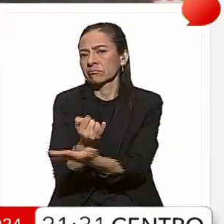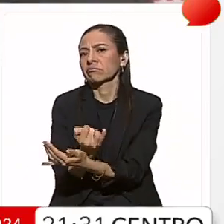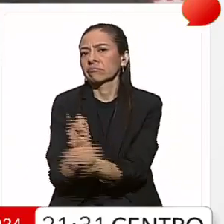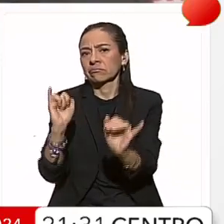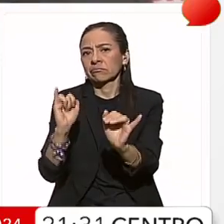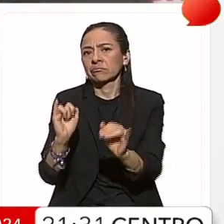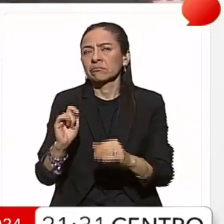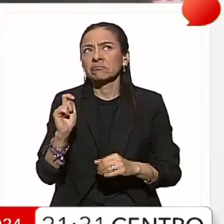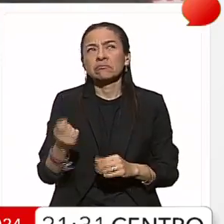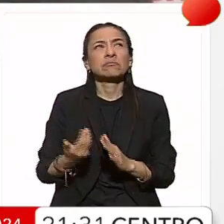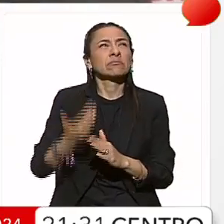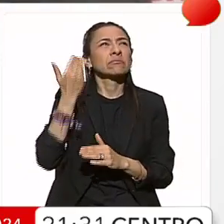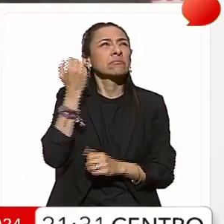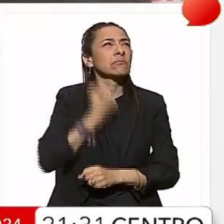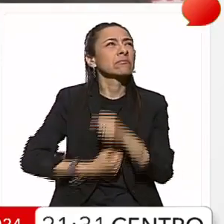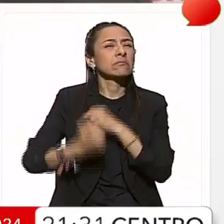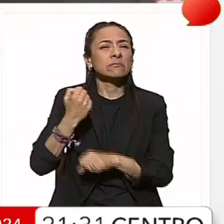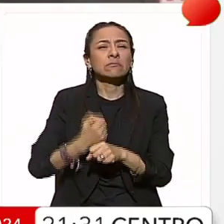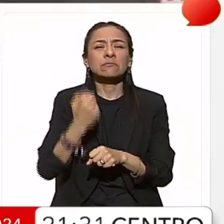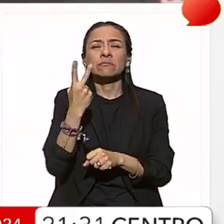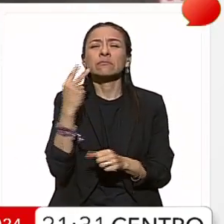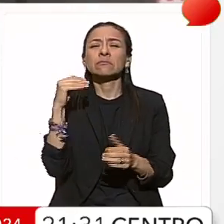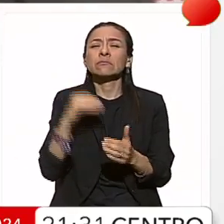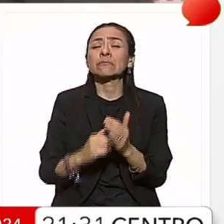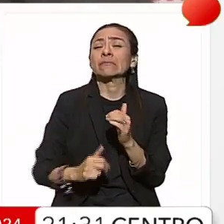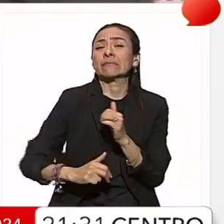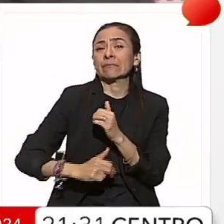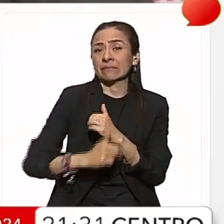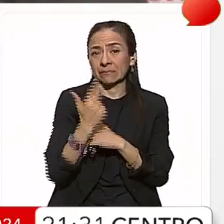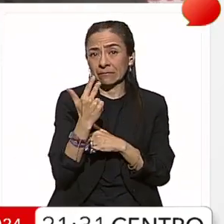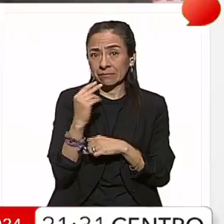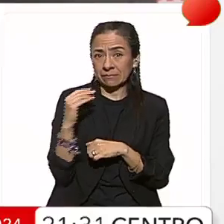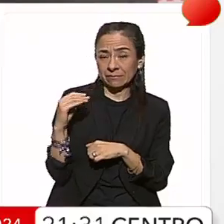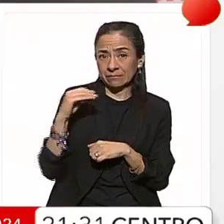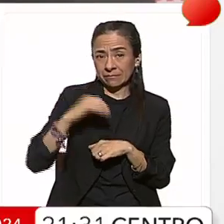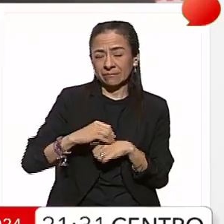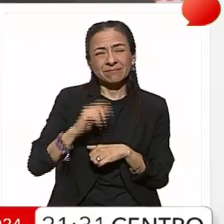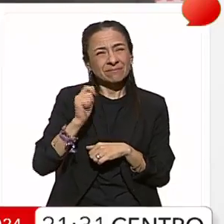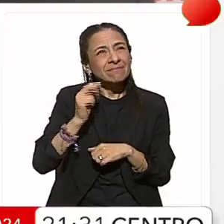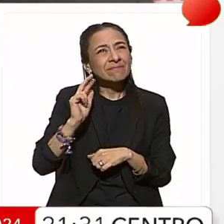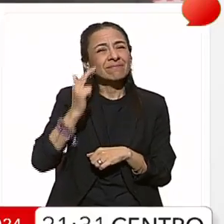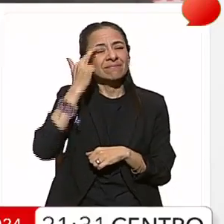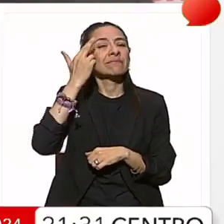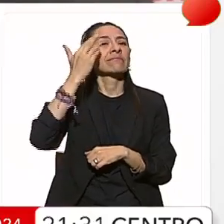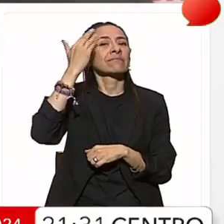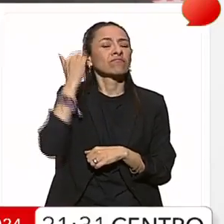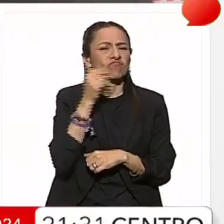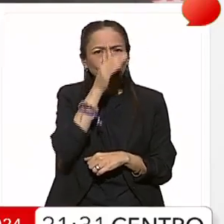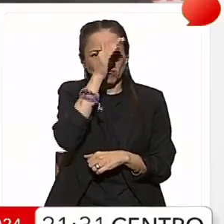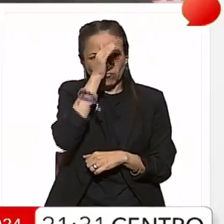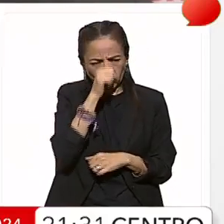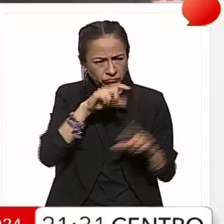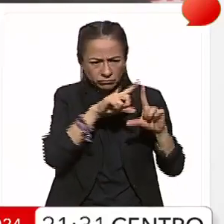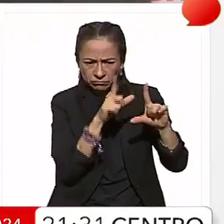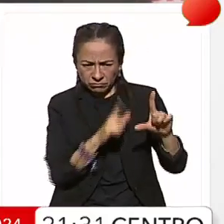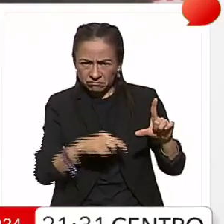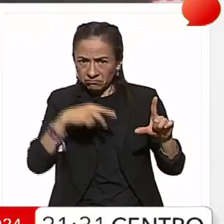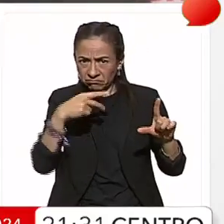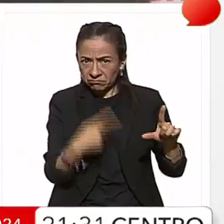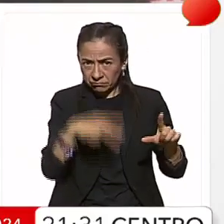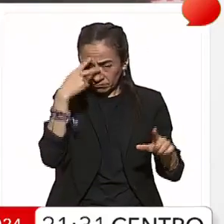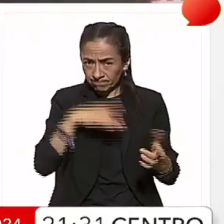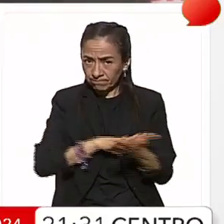del 2013 en el acuerdo aquel famoso del Pacto por México que hicieron